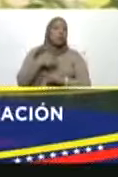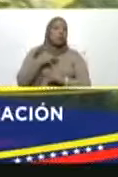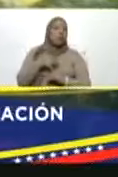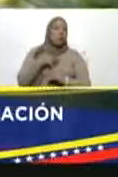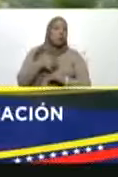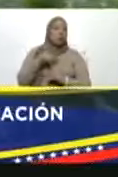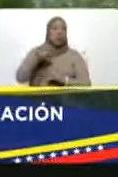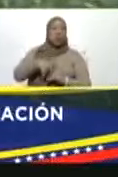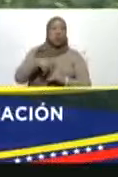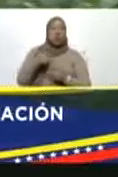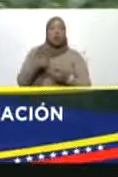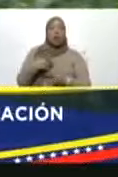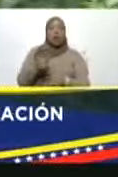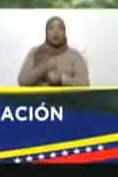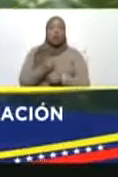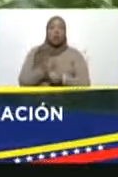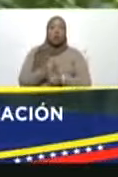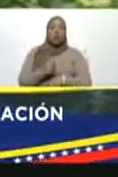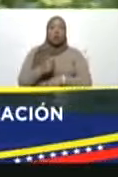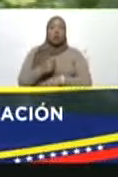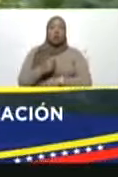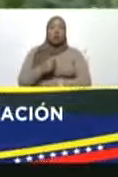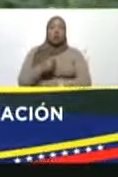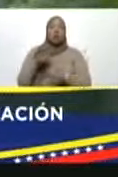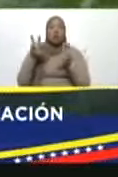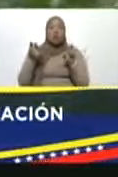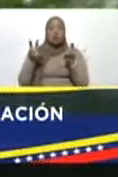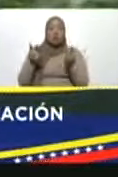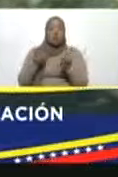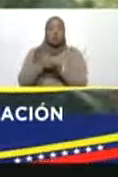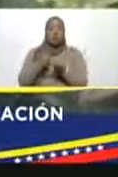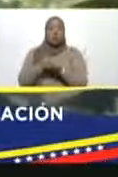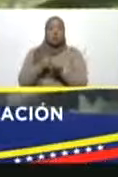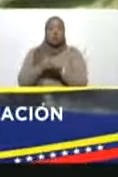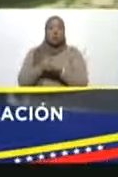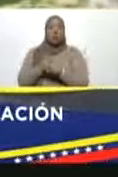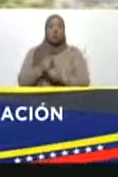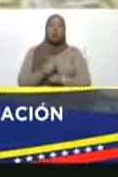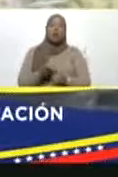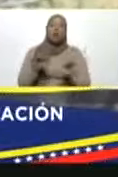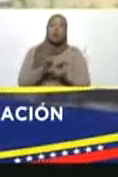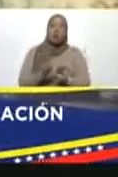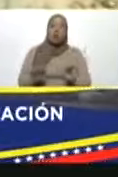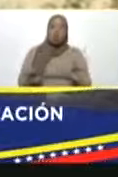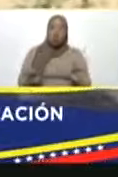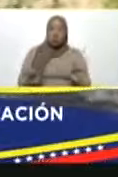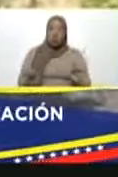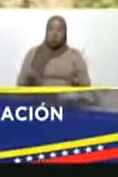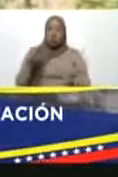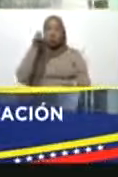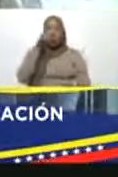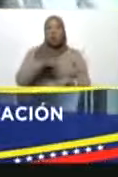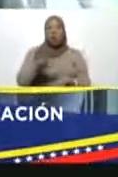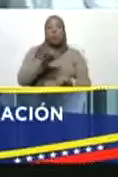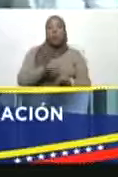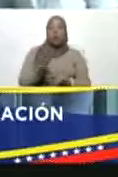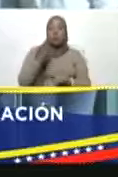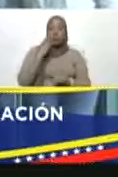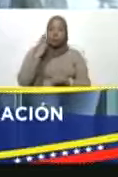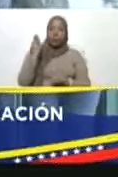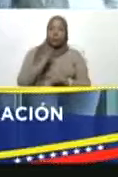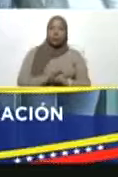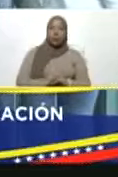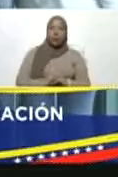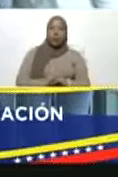hoy cuando estamos entregando totalmente nueva esta institución educativa. Háblale al pueblo de Venezuela.